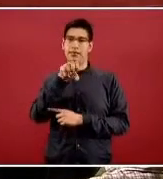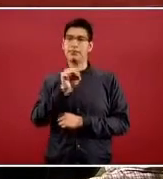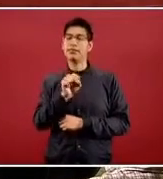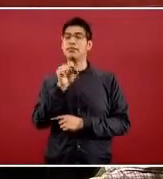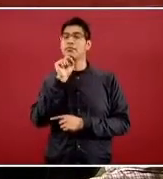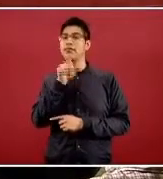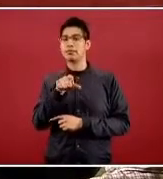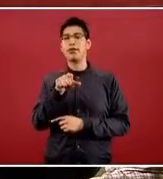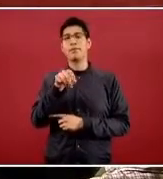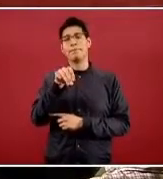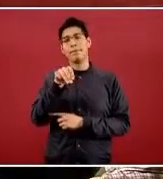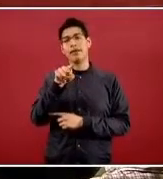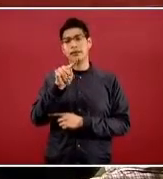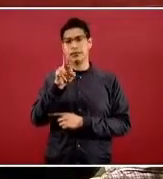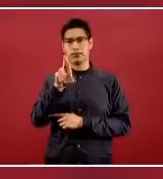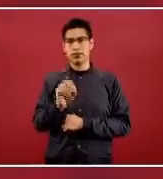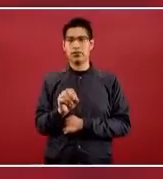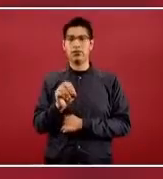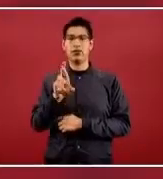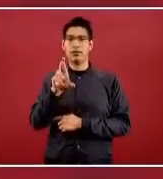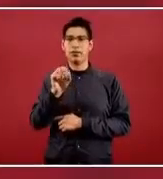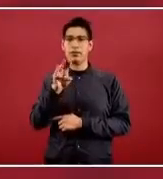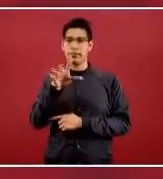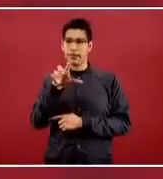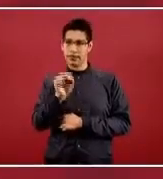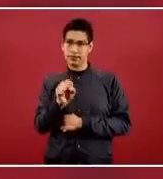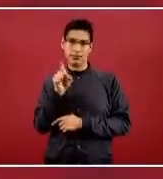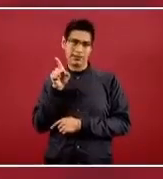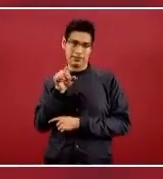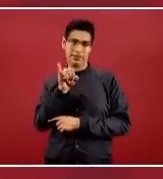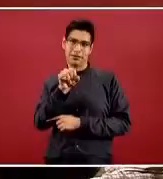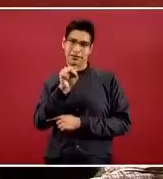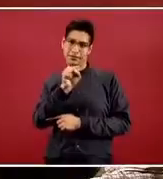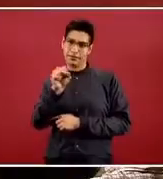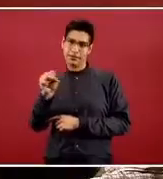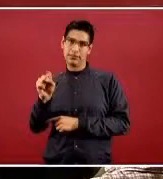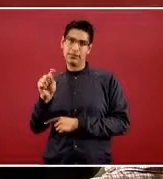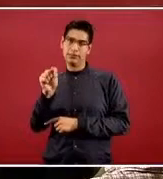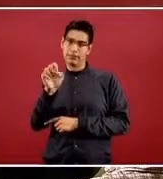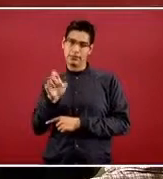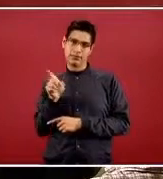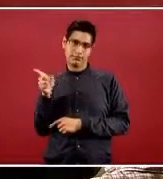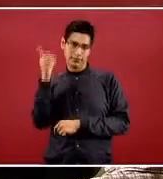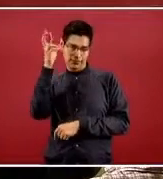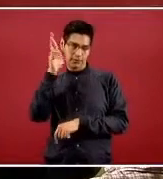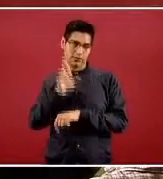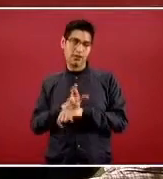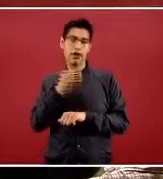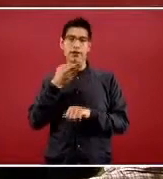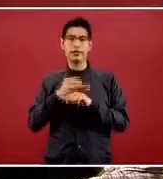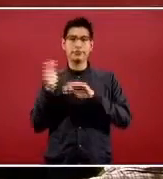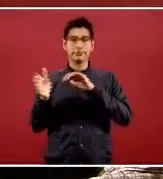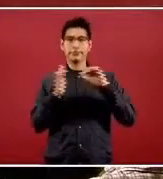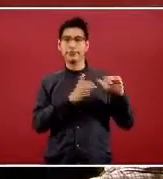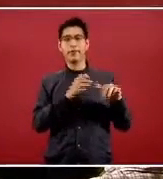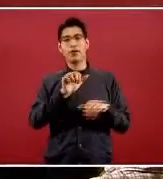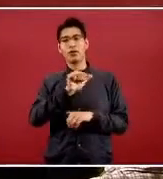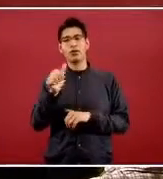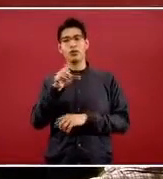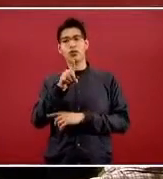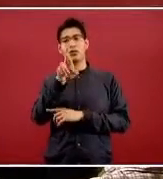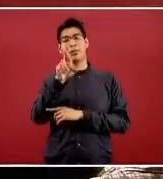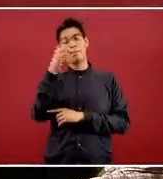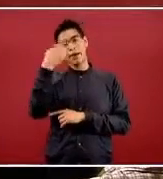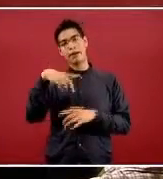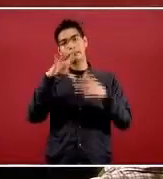Ramírez Pineda, director general del ISSSTE. Le pido al doctor Ricardo Cortés, si es tan amable, de presentarnos la nueva